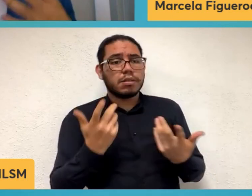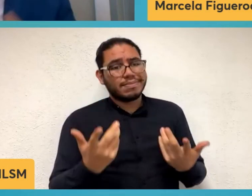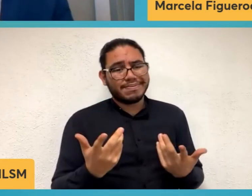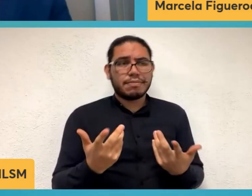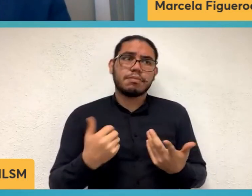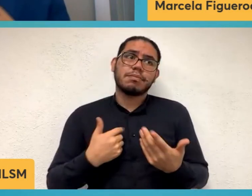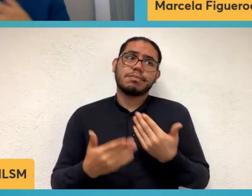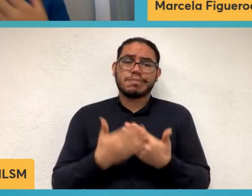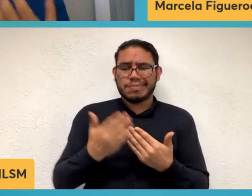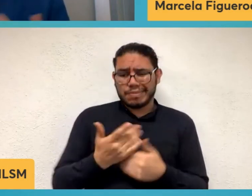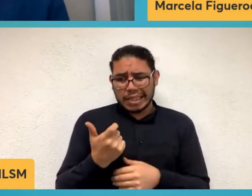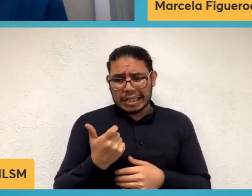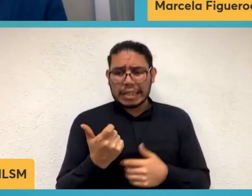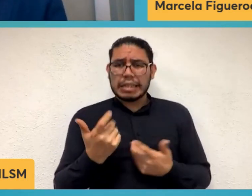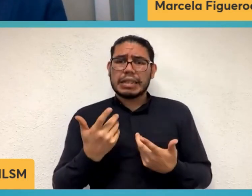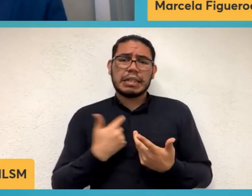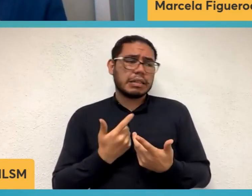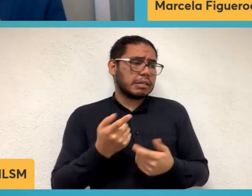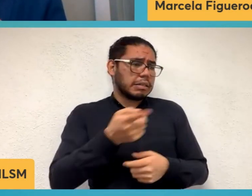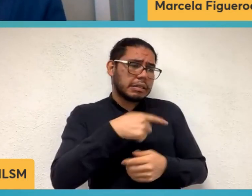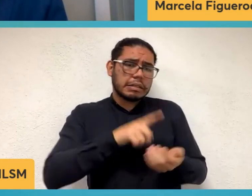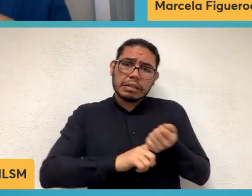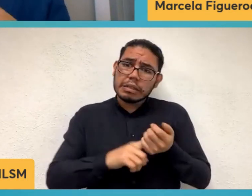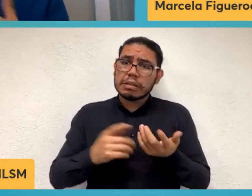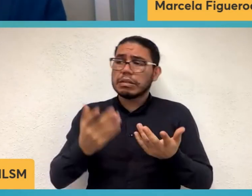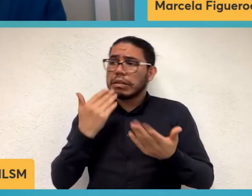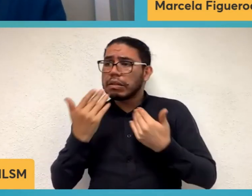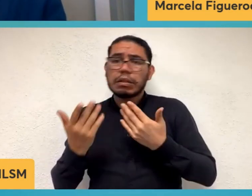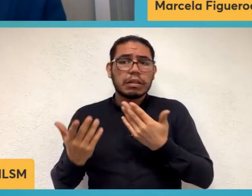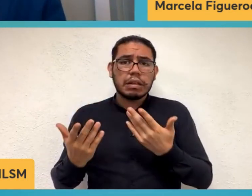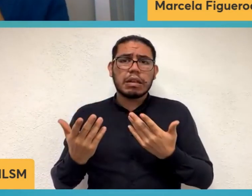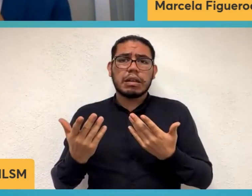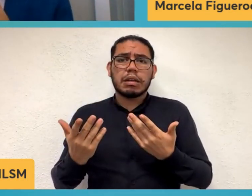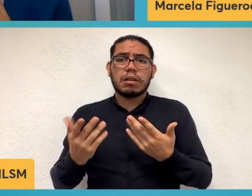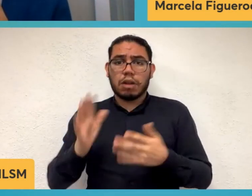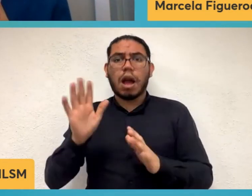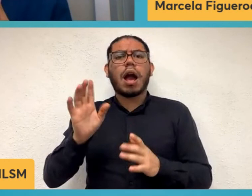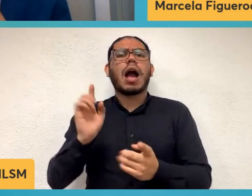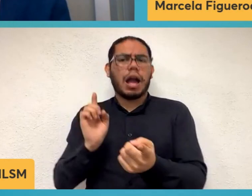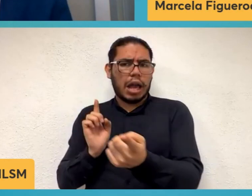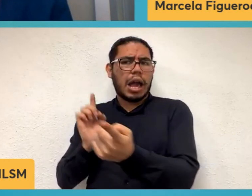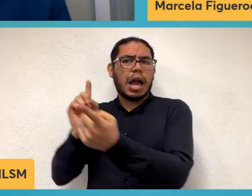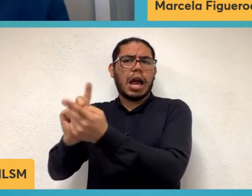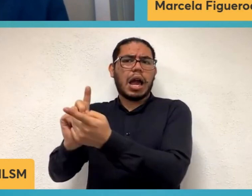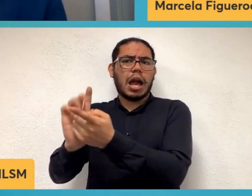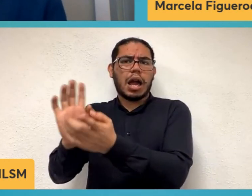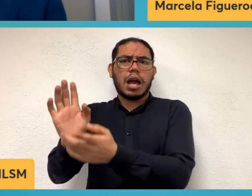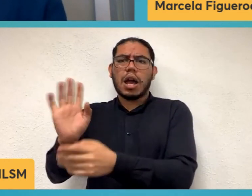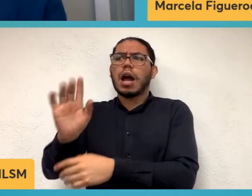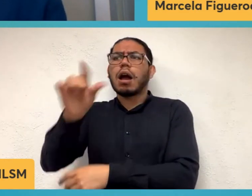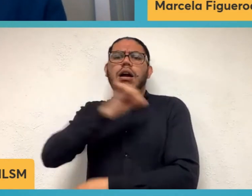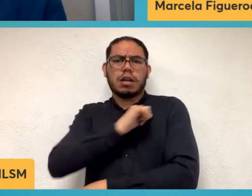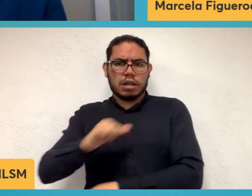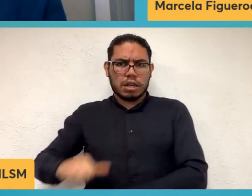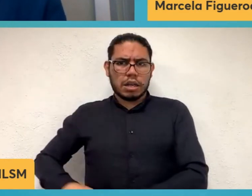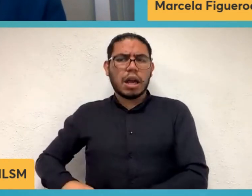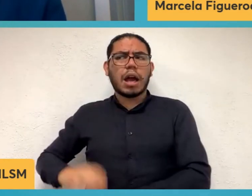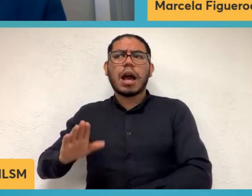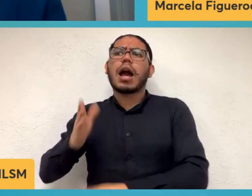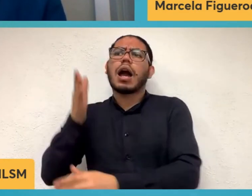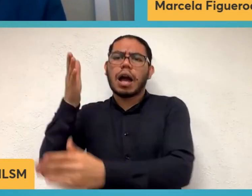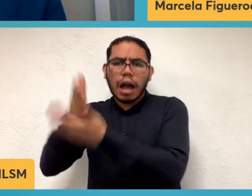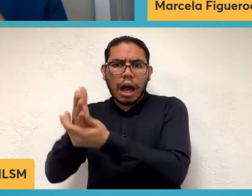mi comunidad y en mi organización y demás, y les decimos, ¿ya te acercaste, por ejemplo, a la alcaldía? ¿Ya te